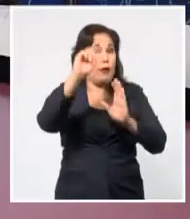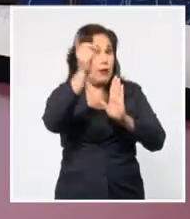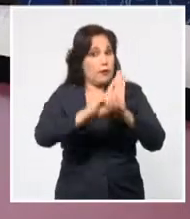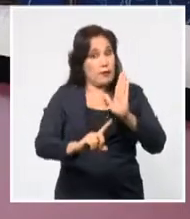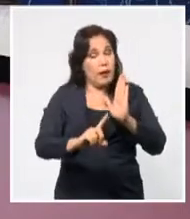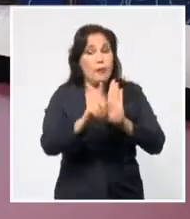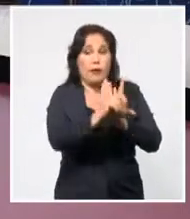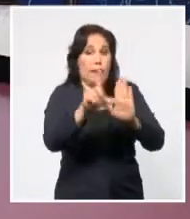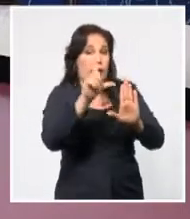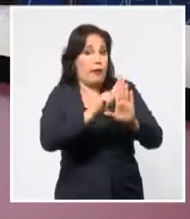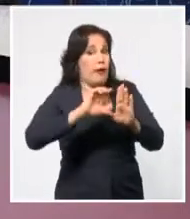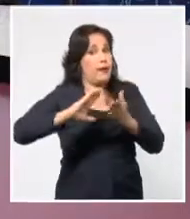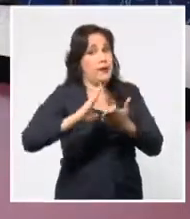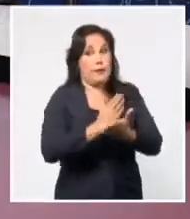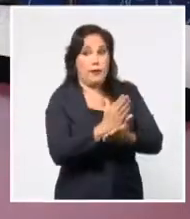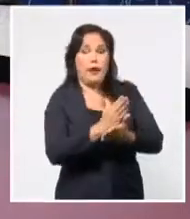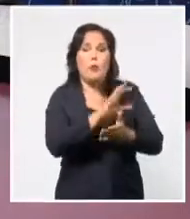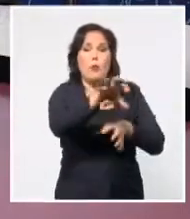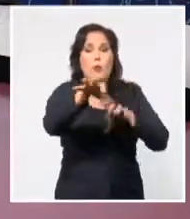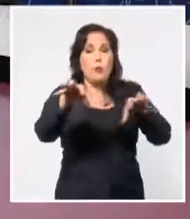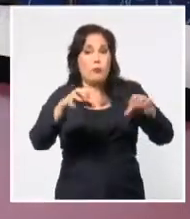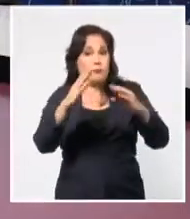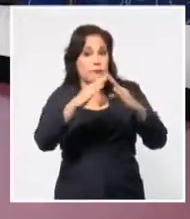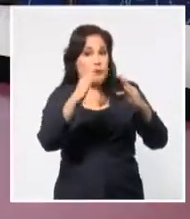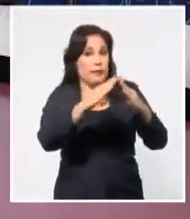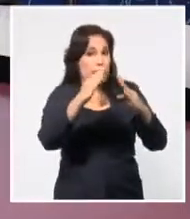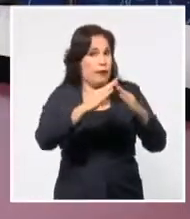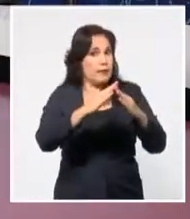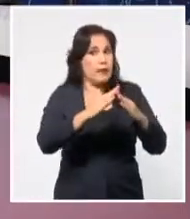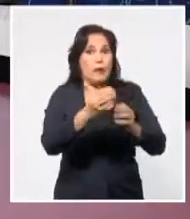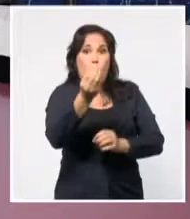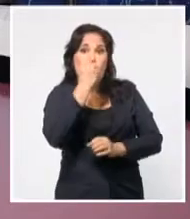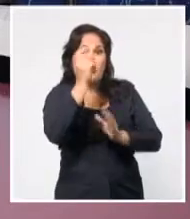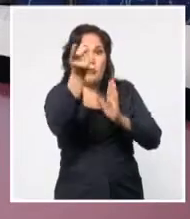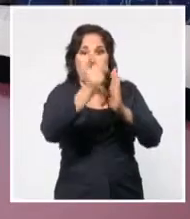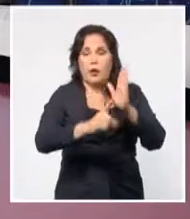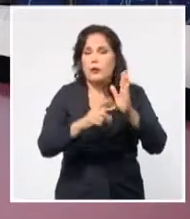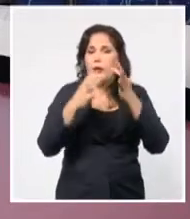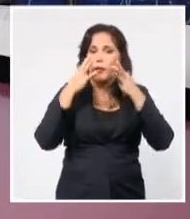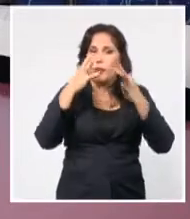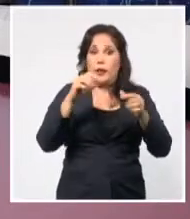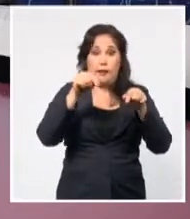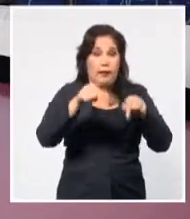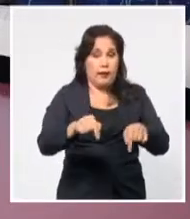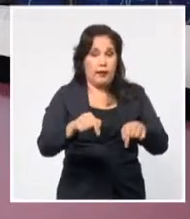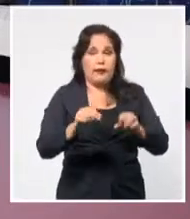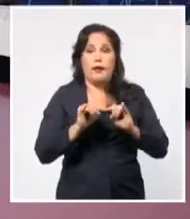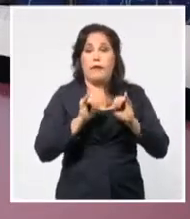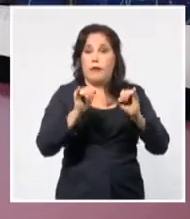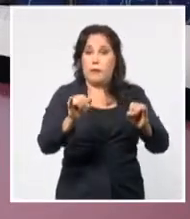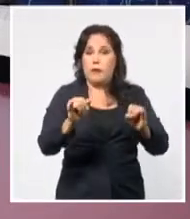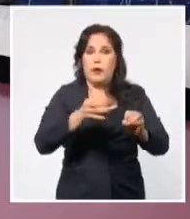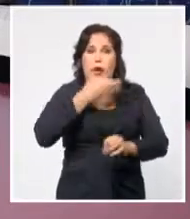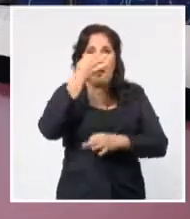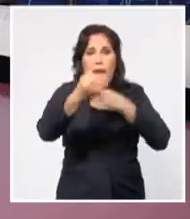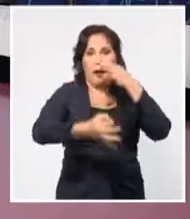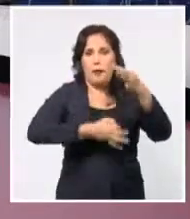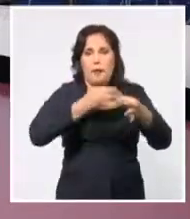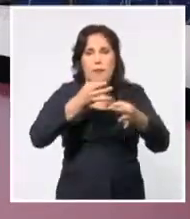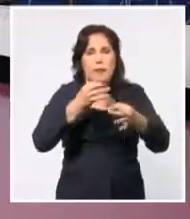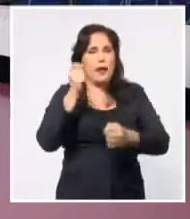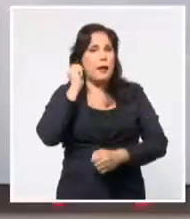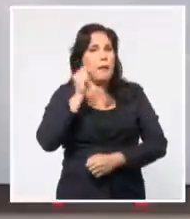las ilegalidades, sobre todo en zonas residenciales de alto consumo. Precisamente sobre este tema nos amplía en su comentario Gisela García